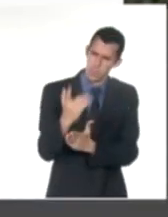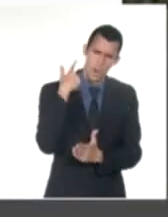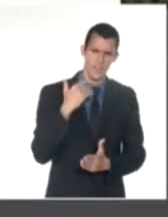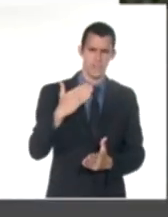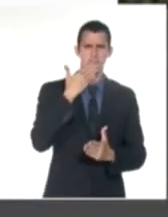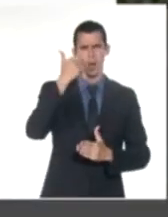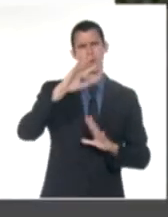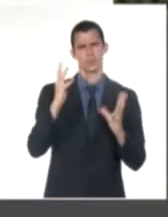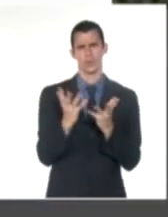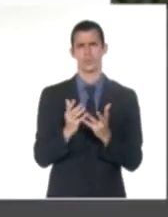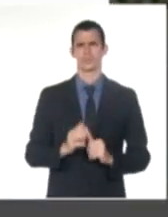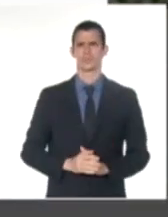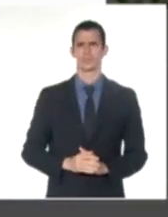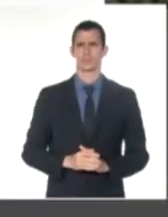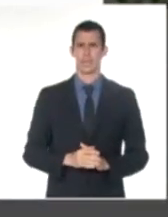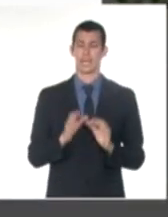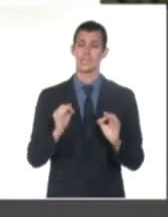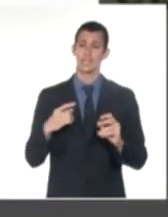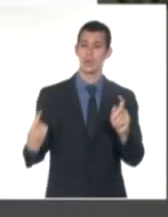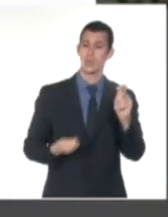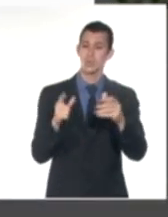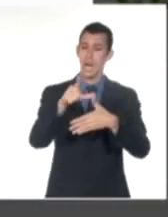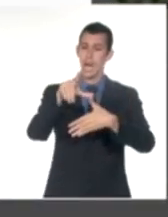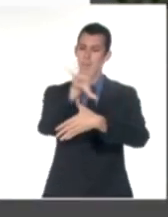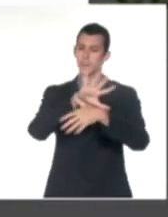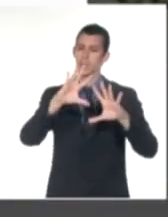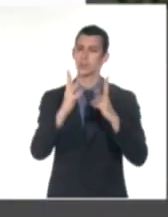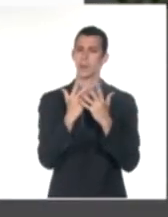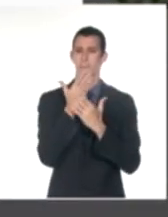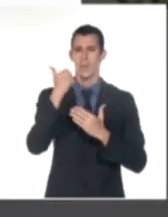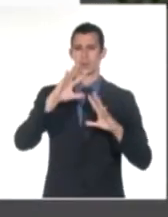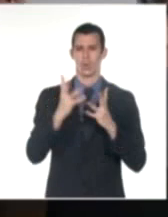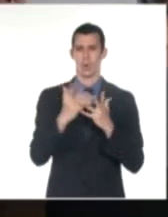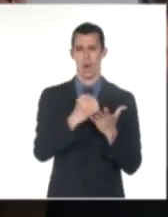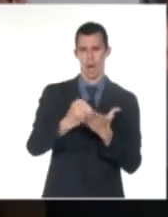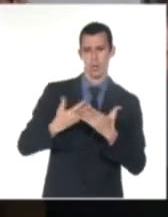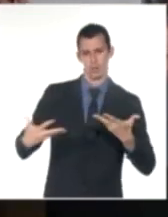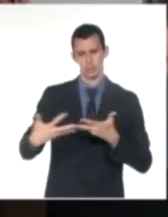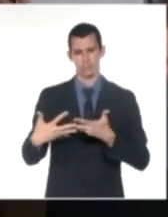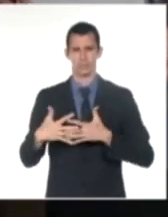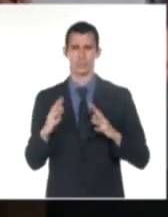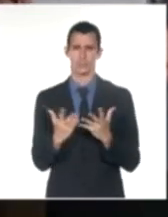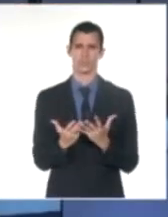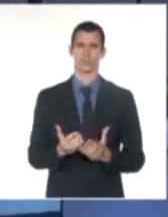climático en la región mediante la captación y canalización de recursos financieros.